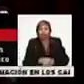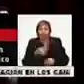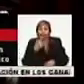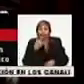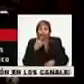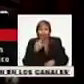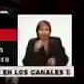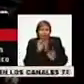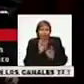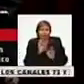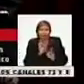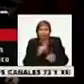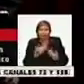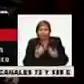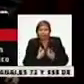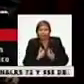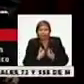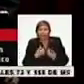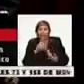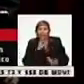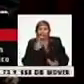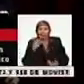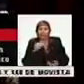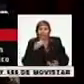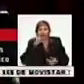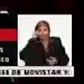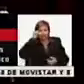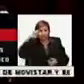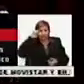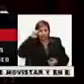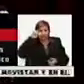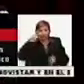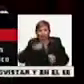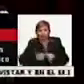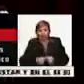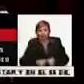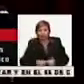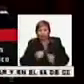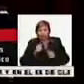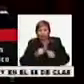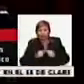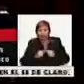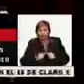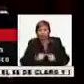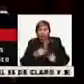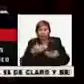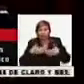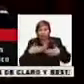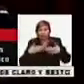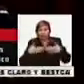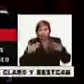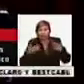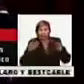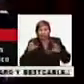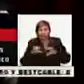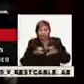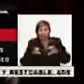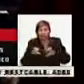que de seguro no tiene sino recuerdos imperecederos. Yo felicito esta